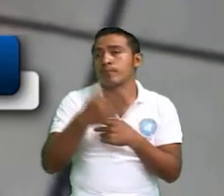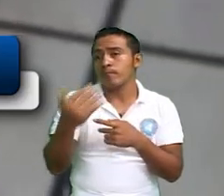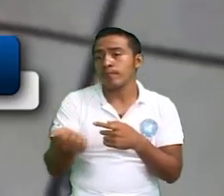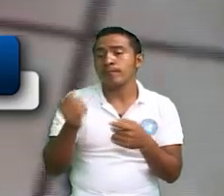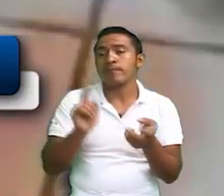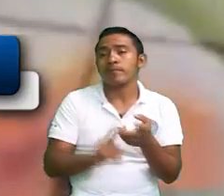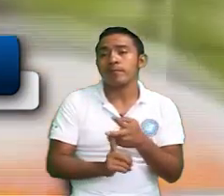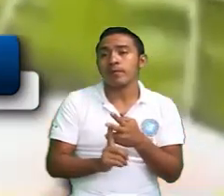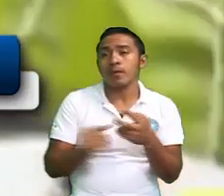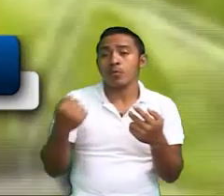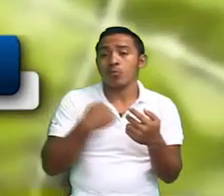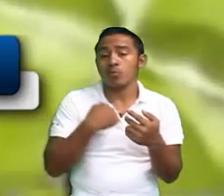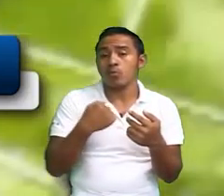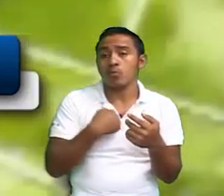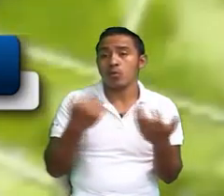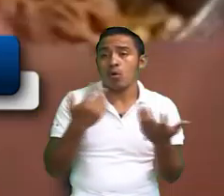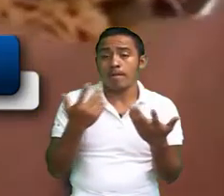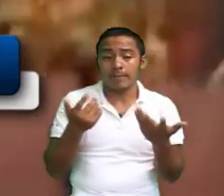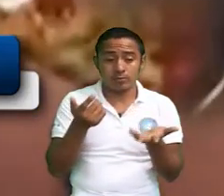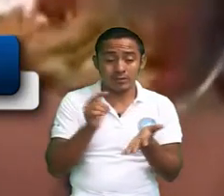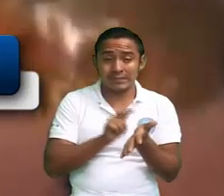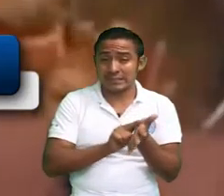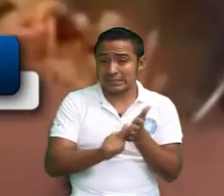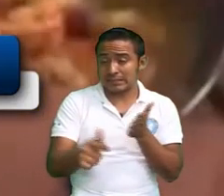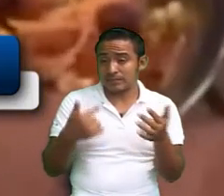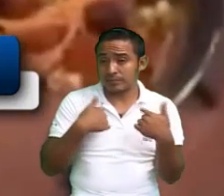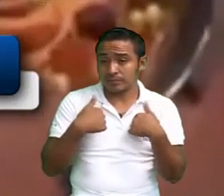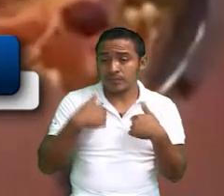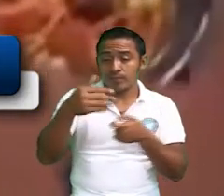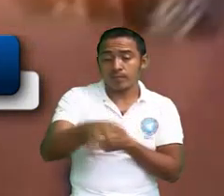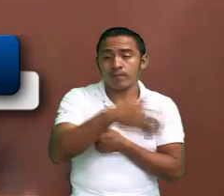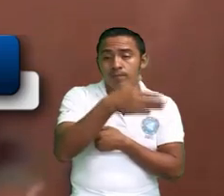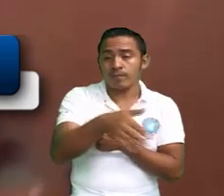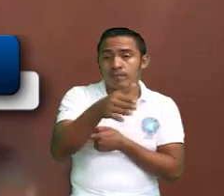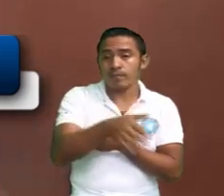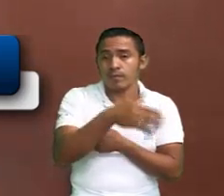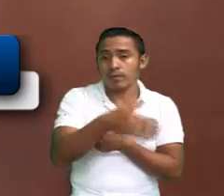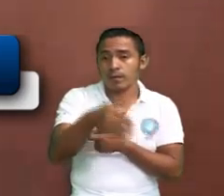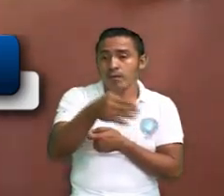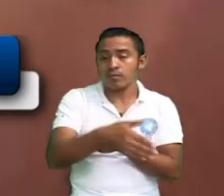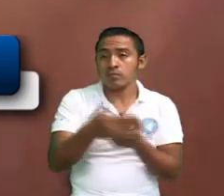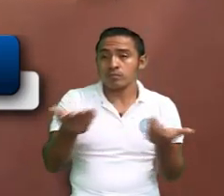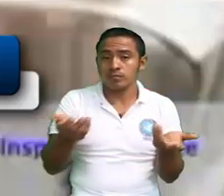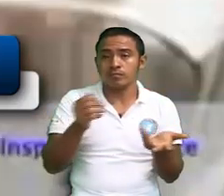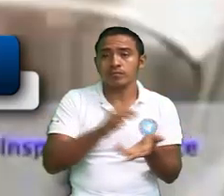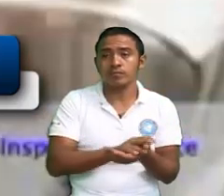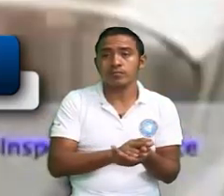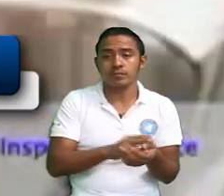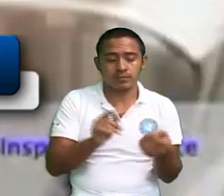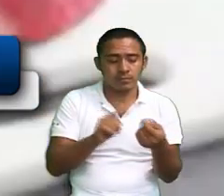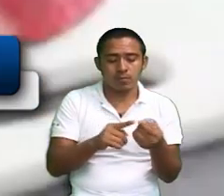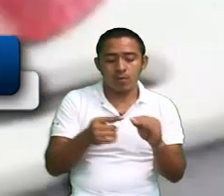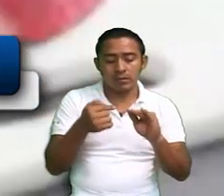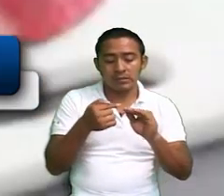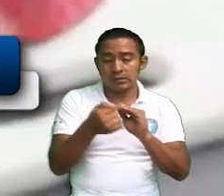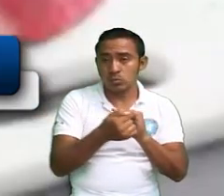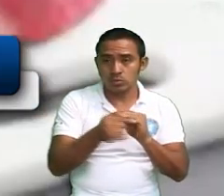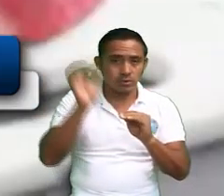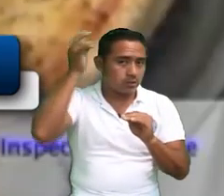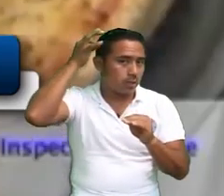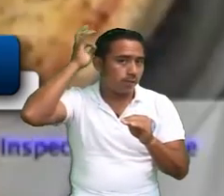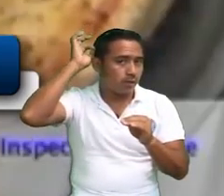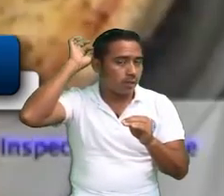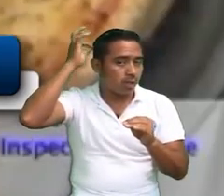las condiciones mías de aseo que yo estoy en el momento de la preparación de los alimentos influye. La uña, el